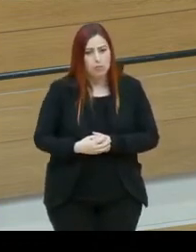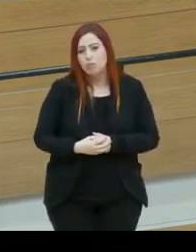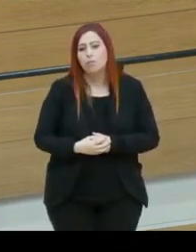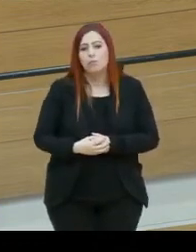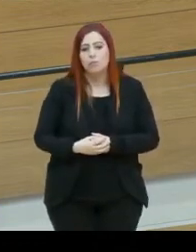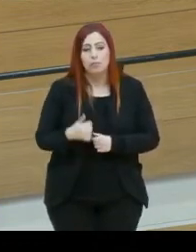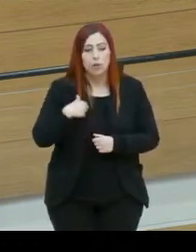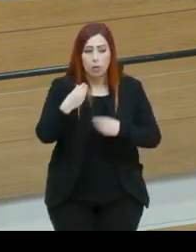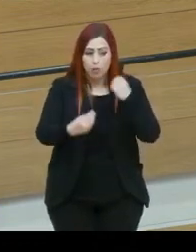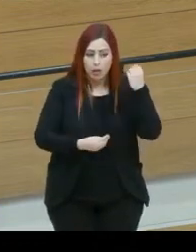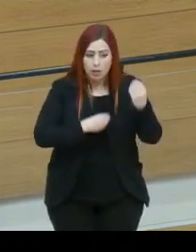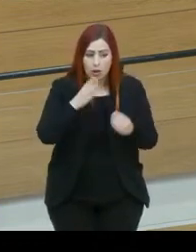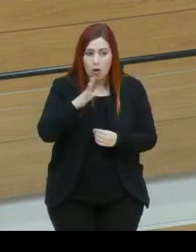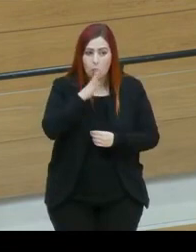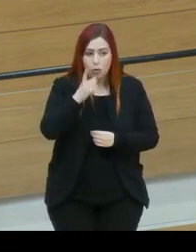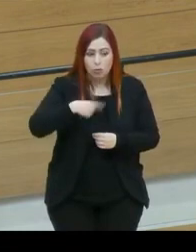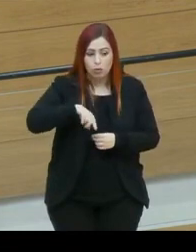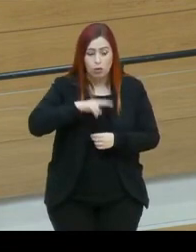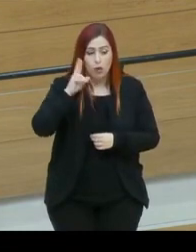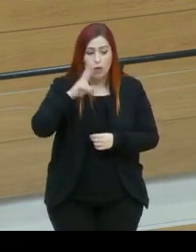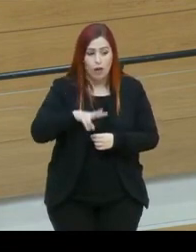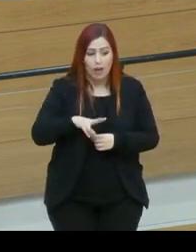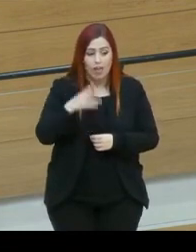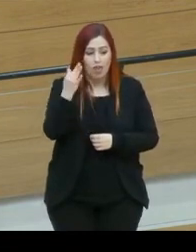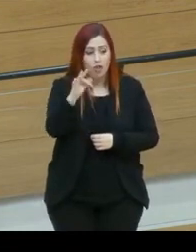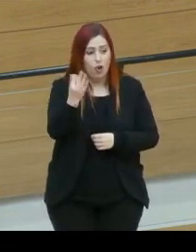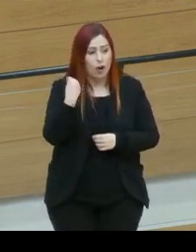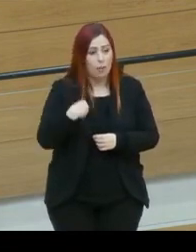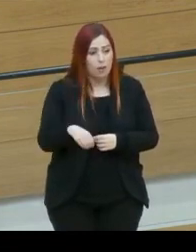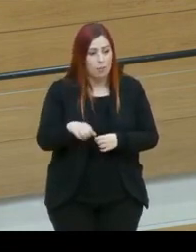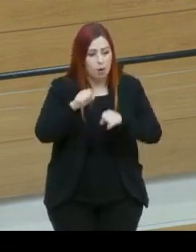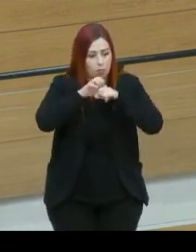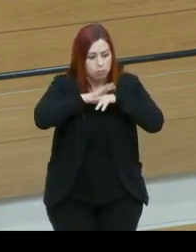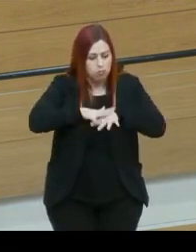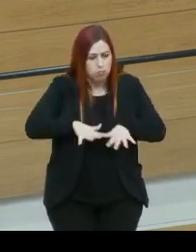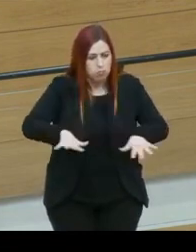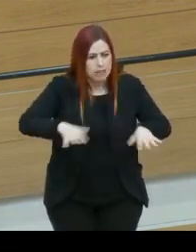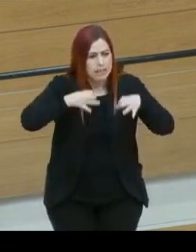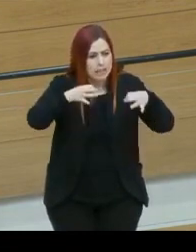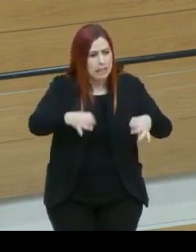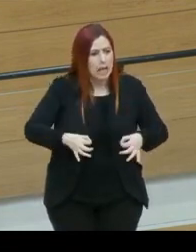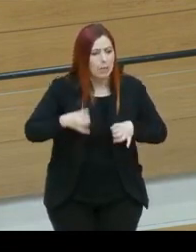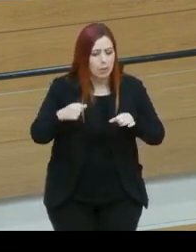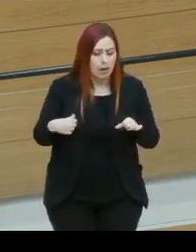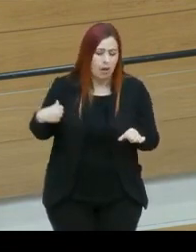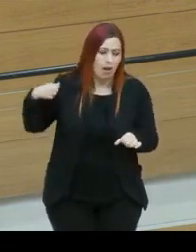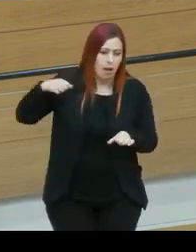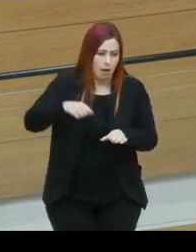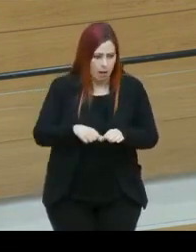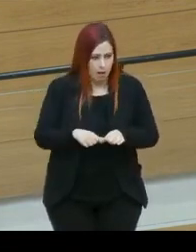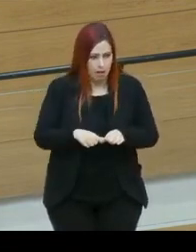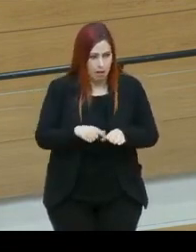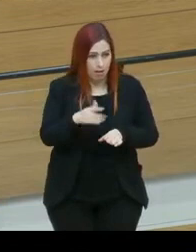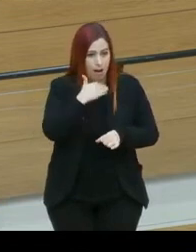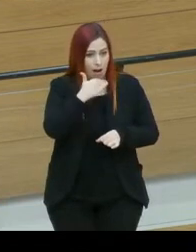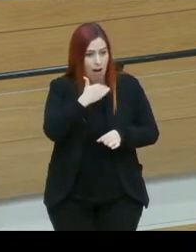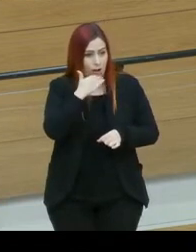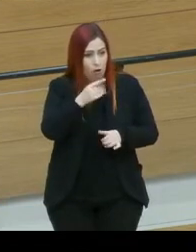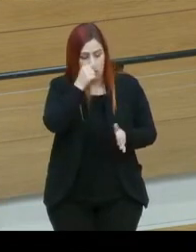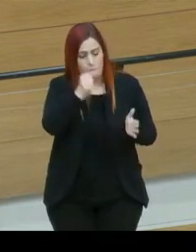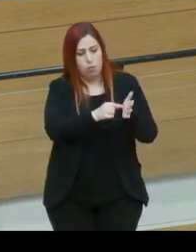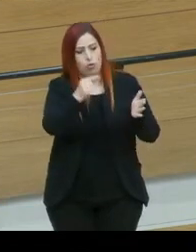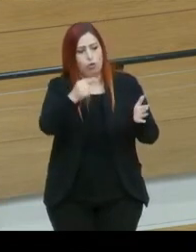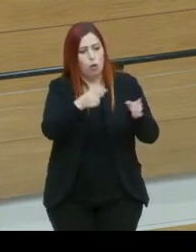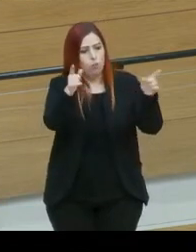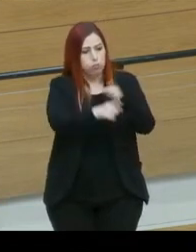Pues supongo que, como hemos visto, es una droga que ha estado muy extendida desde siempre y es algo que de buenas a primeras no se